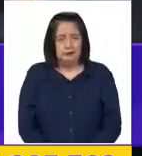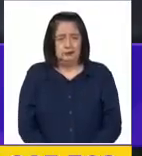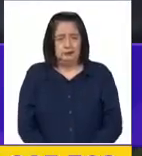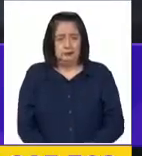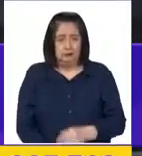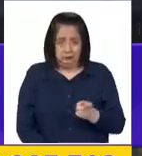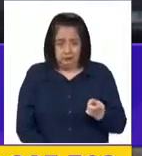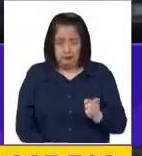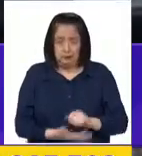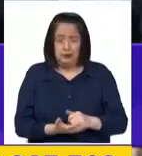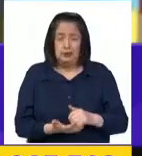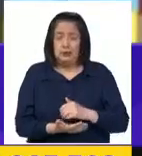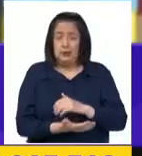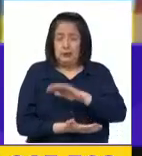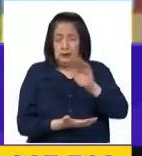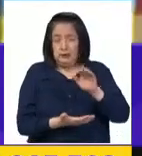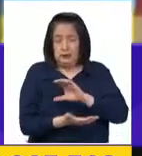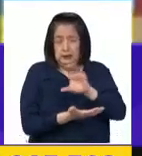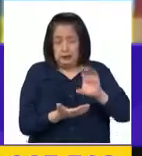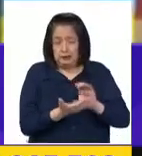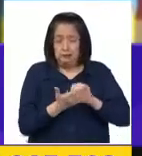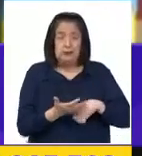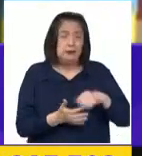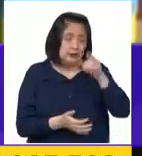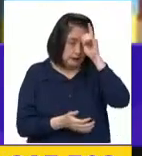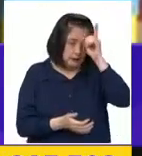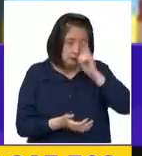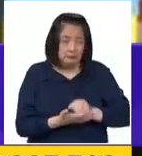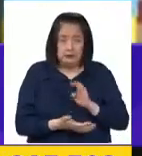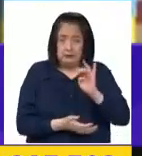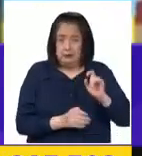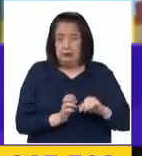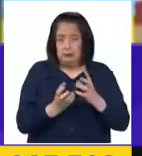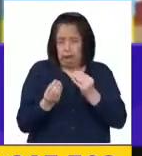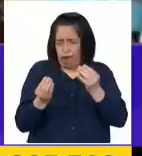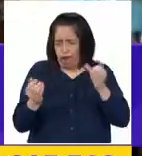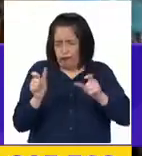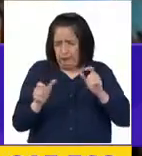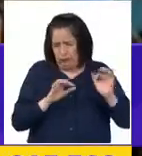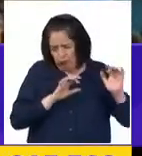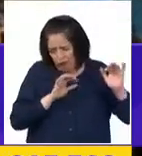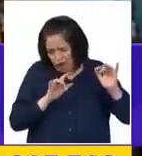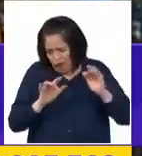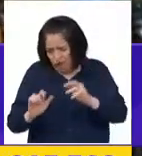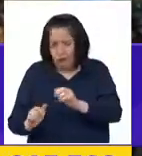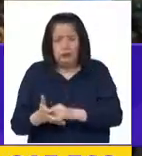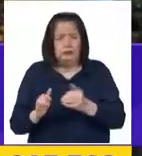Ha sido Berlín, la capital alemana, donde más personas se movilizaron este fin de semana.